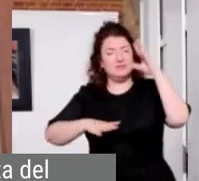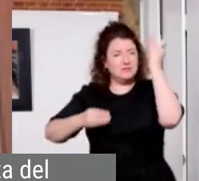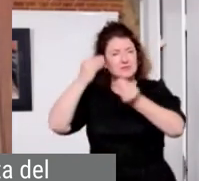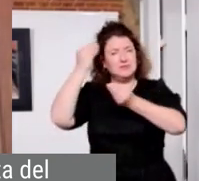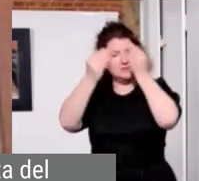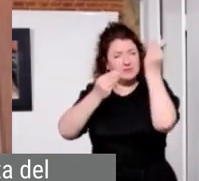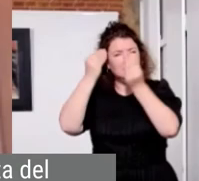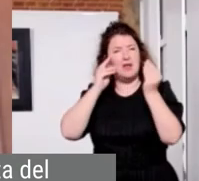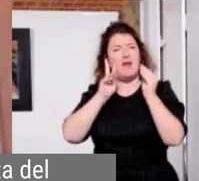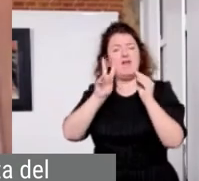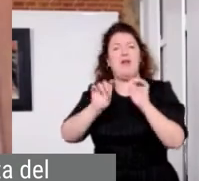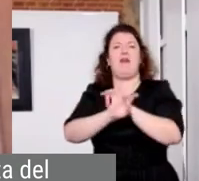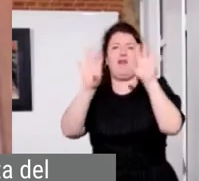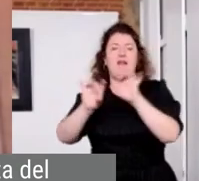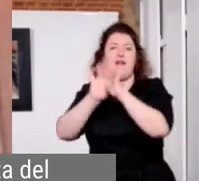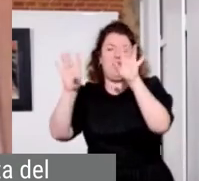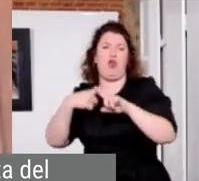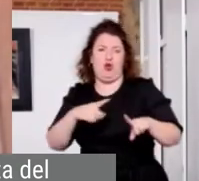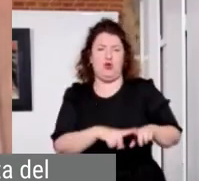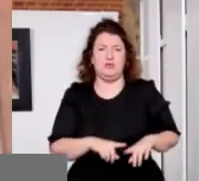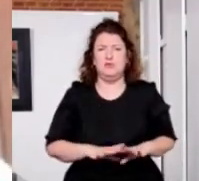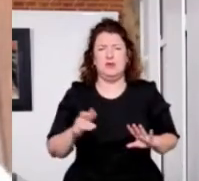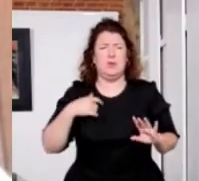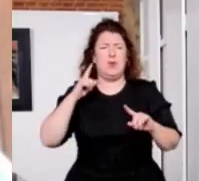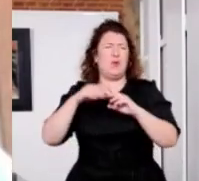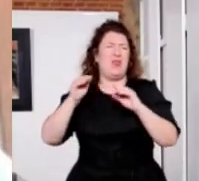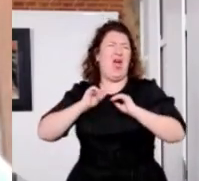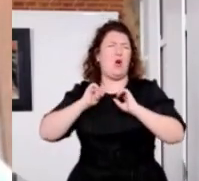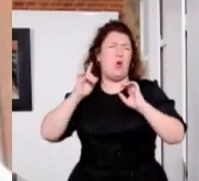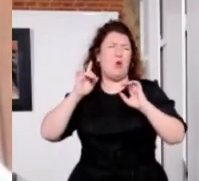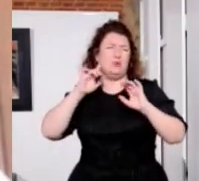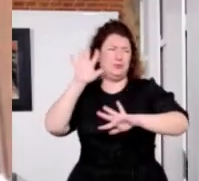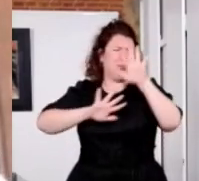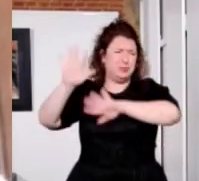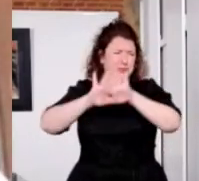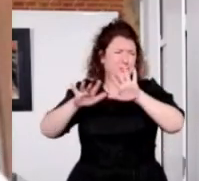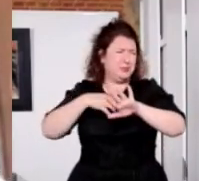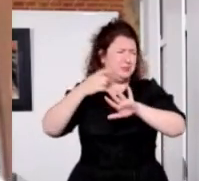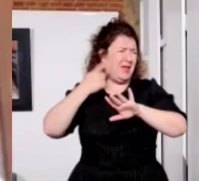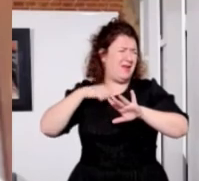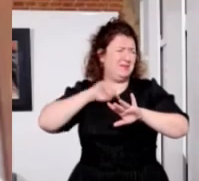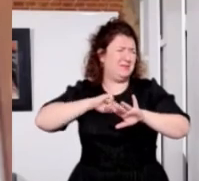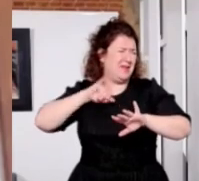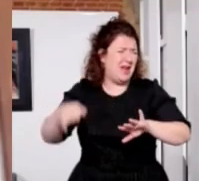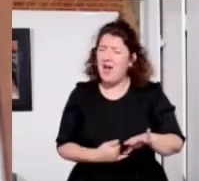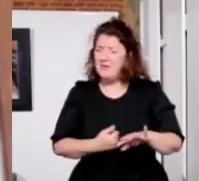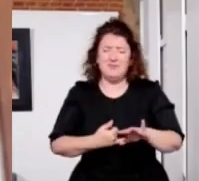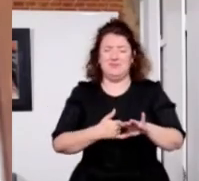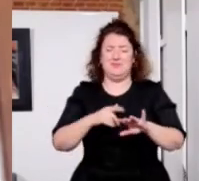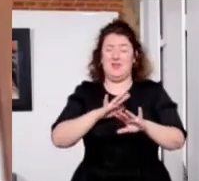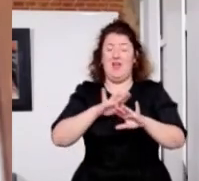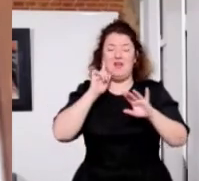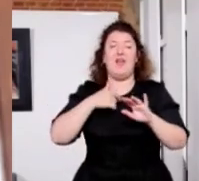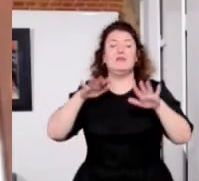algunas cosas que solamente hacen ruido y cansancio y creer que estamos realmente logrando